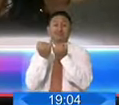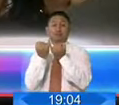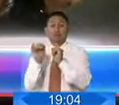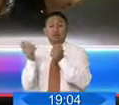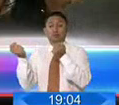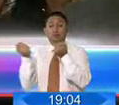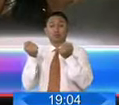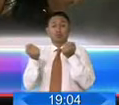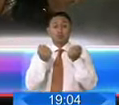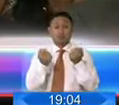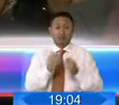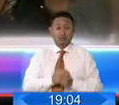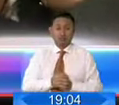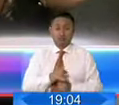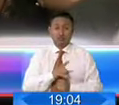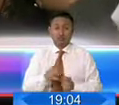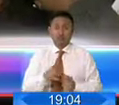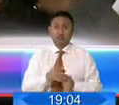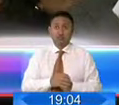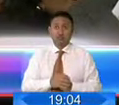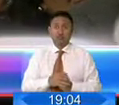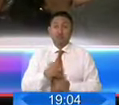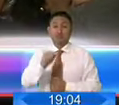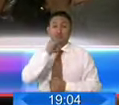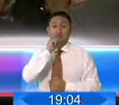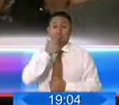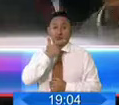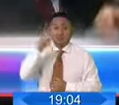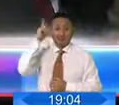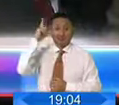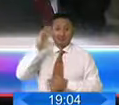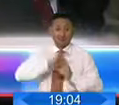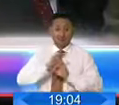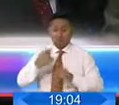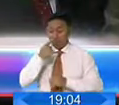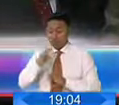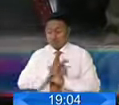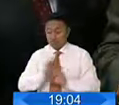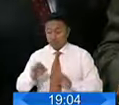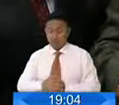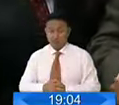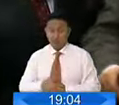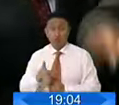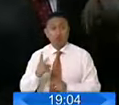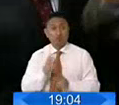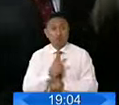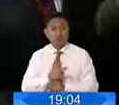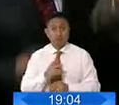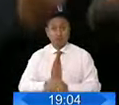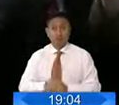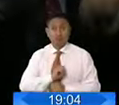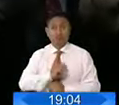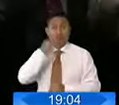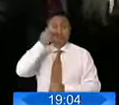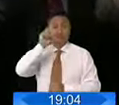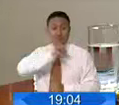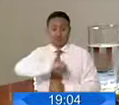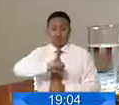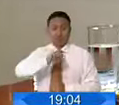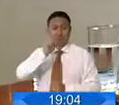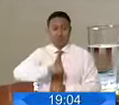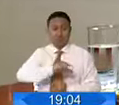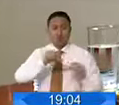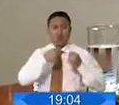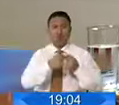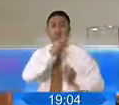poderes con falta de liderazgo. Intervención que también demanda Lasso sobre el movimiento Alianza País